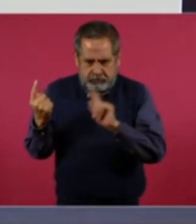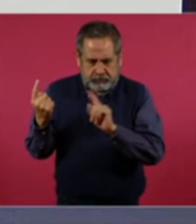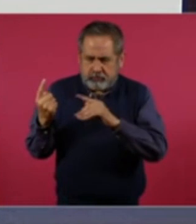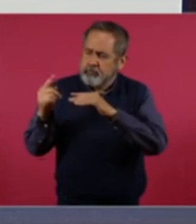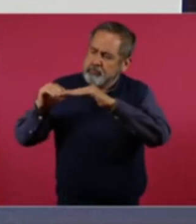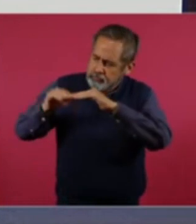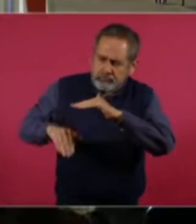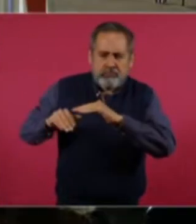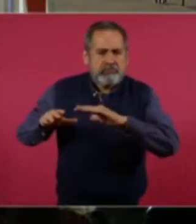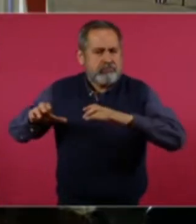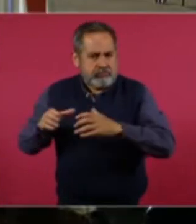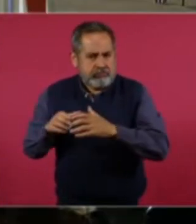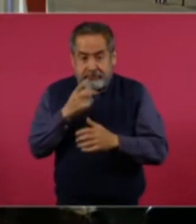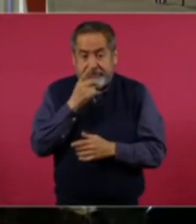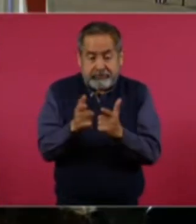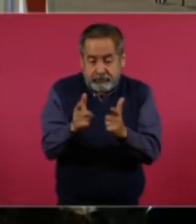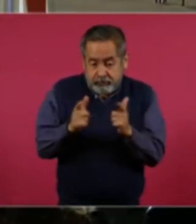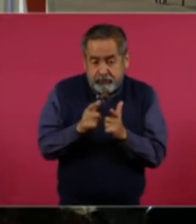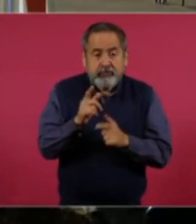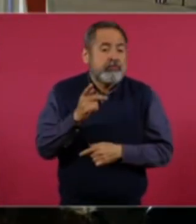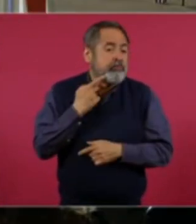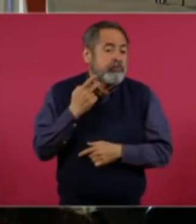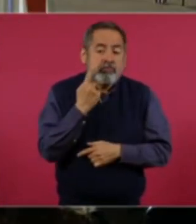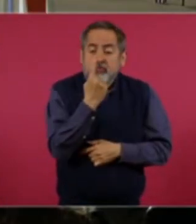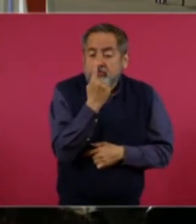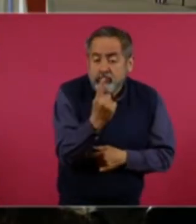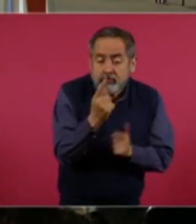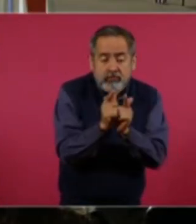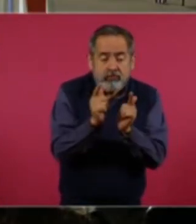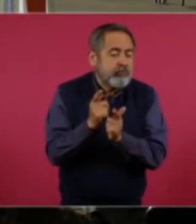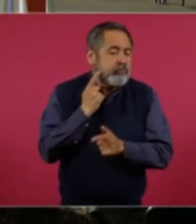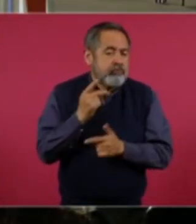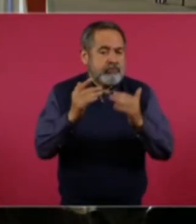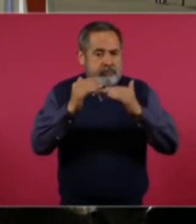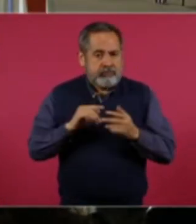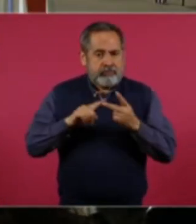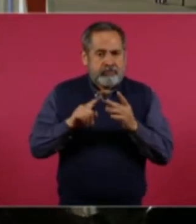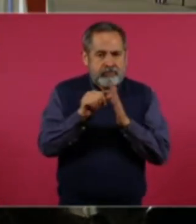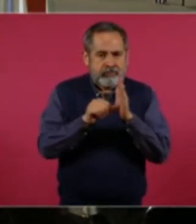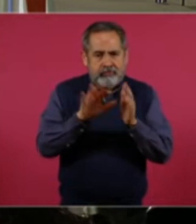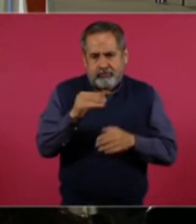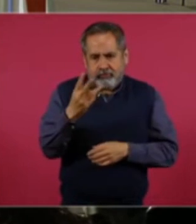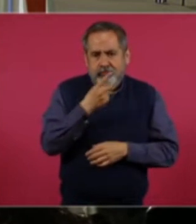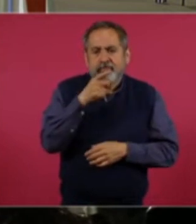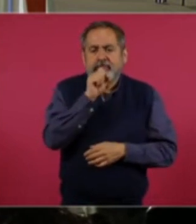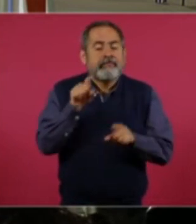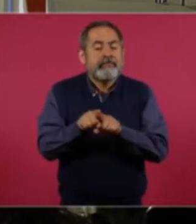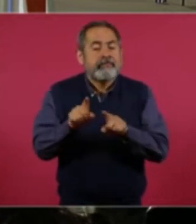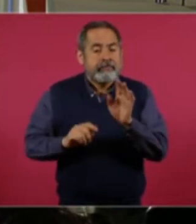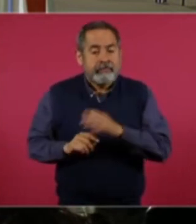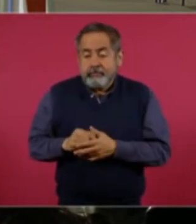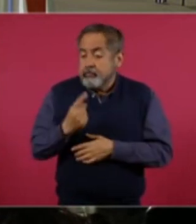Y la fracción quinta del artículo 54 establece en ningún caso